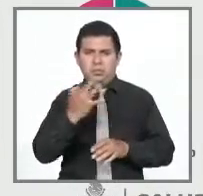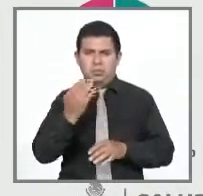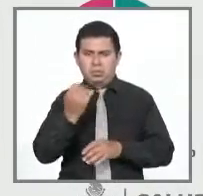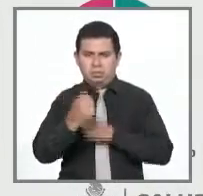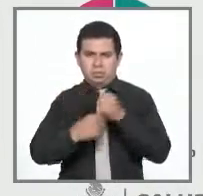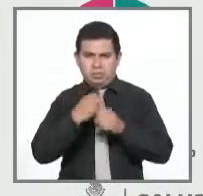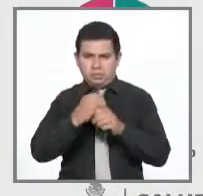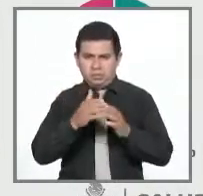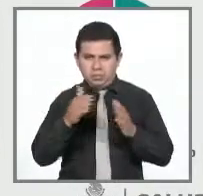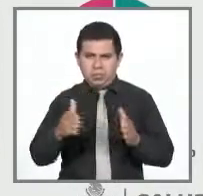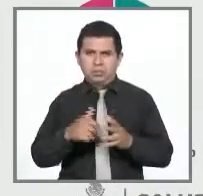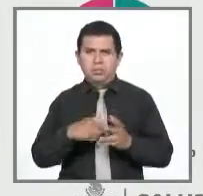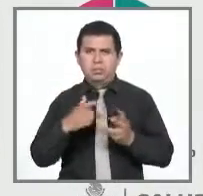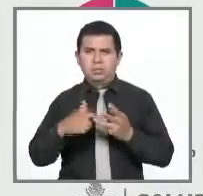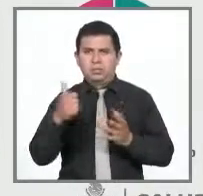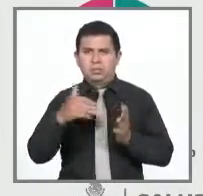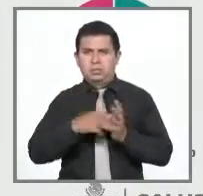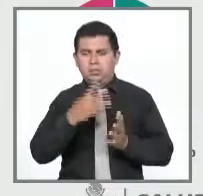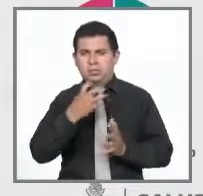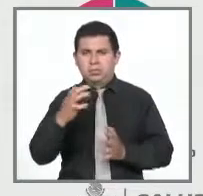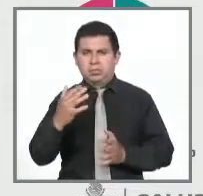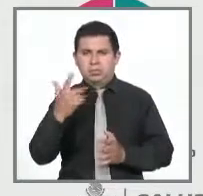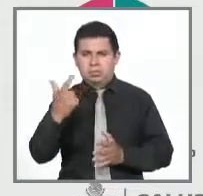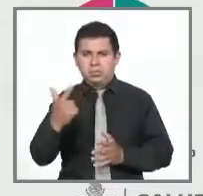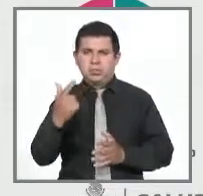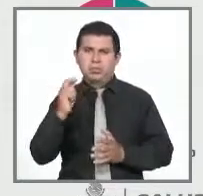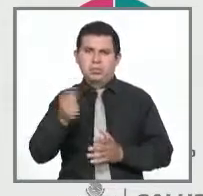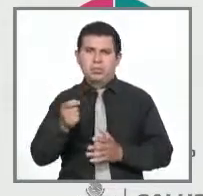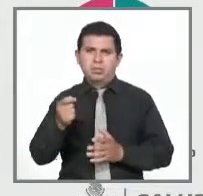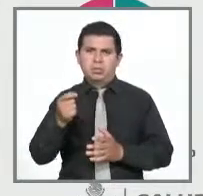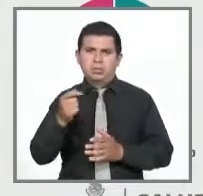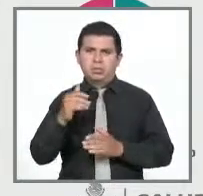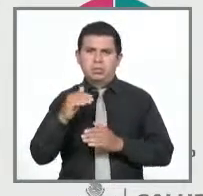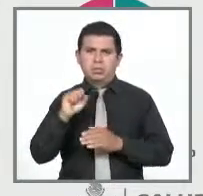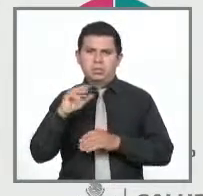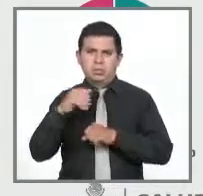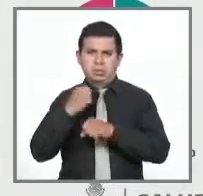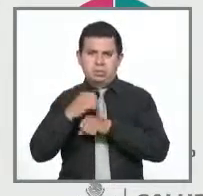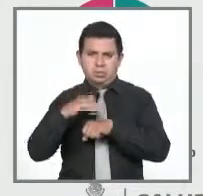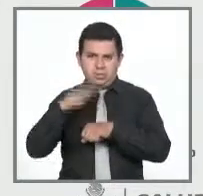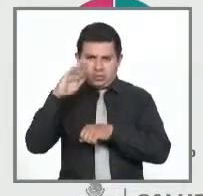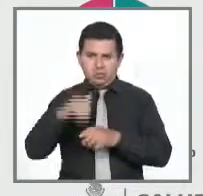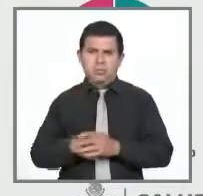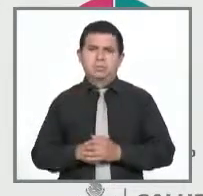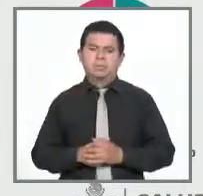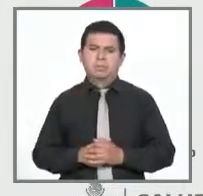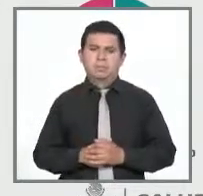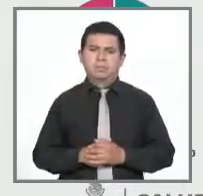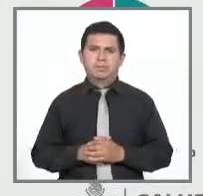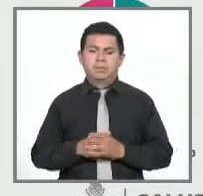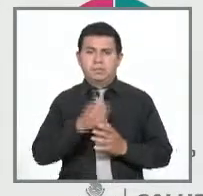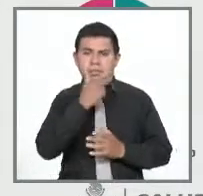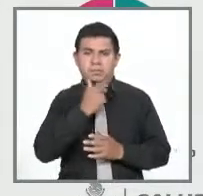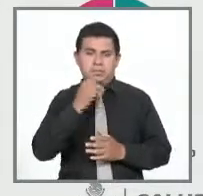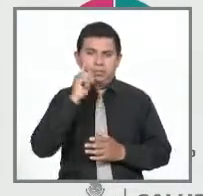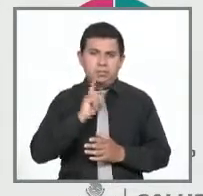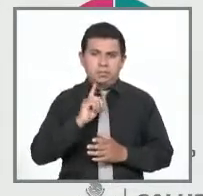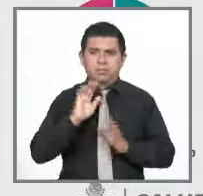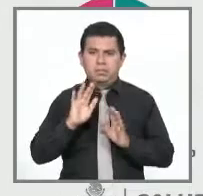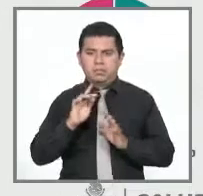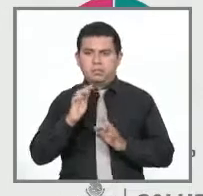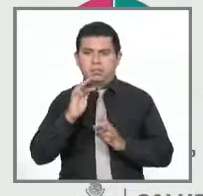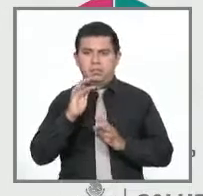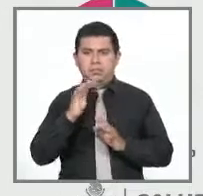59 años 6357 mayores de 65 años por sexo